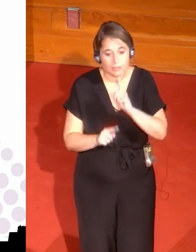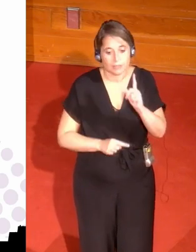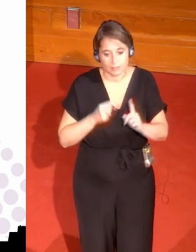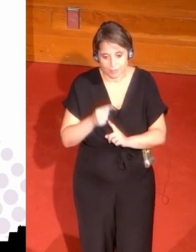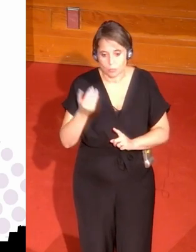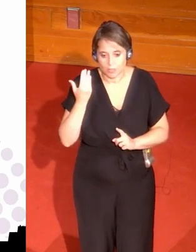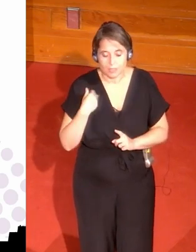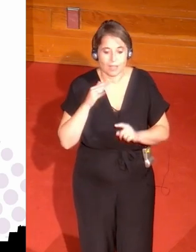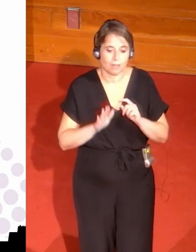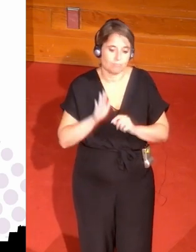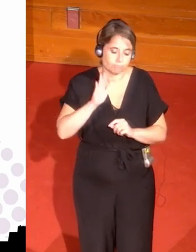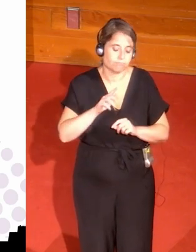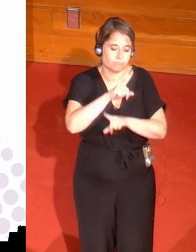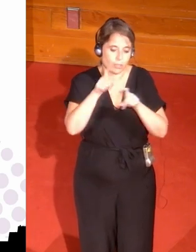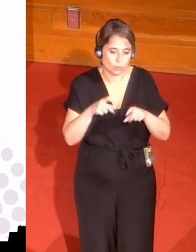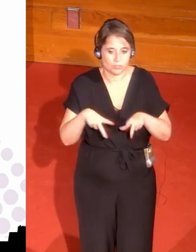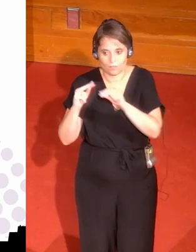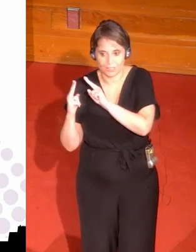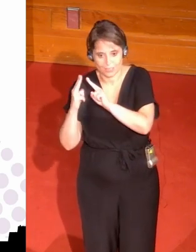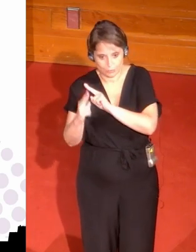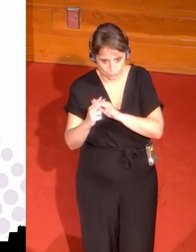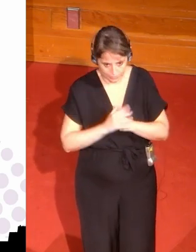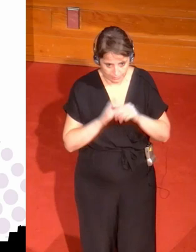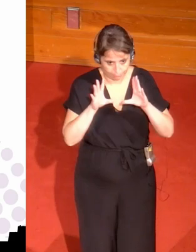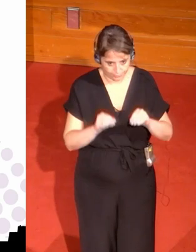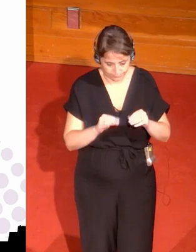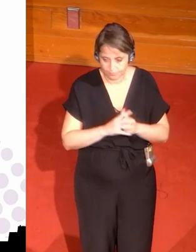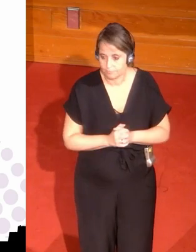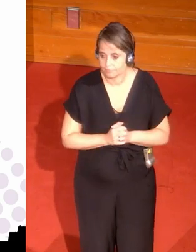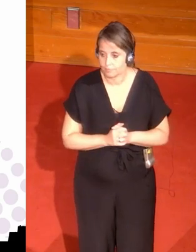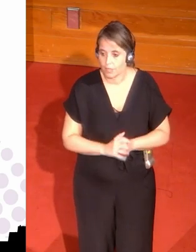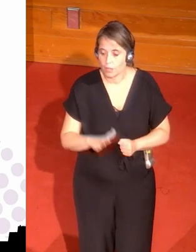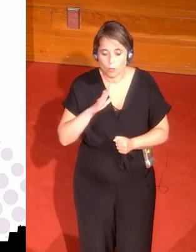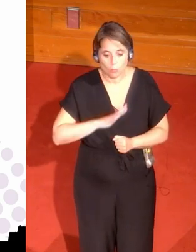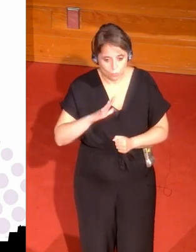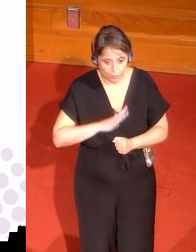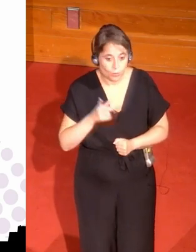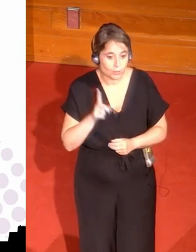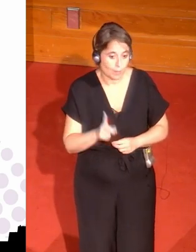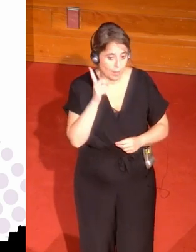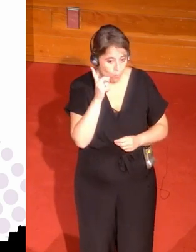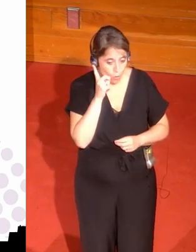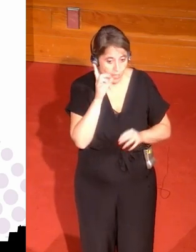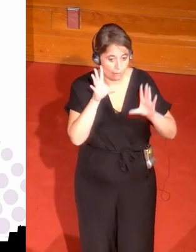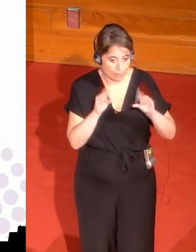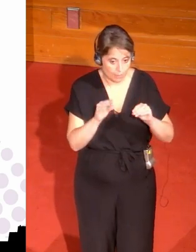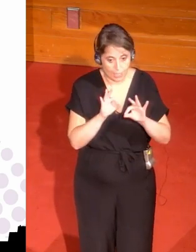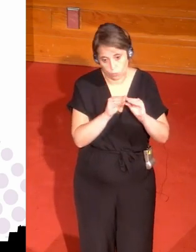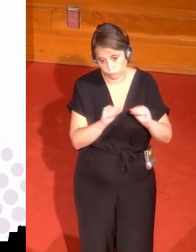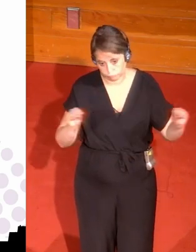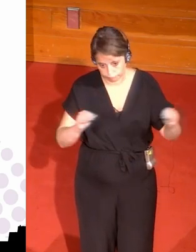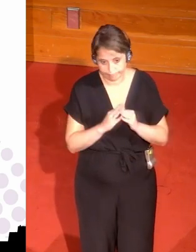eta galdera erantzun mesed telefono mikor